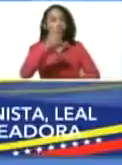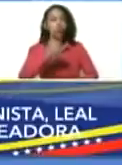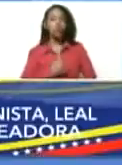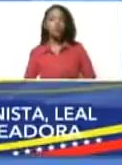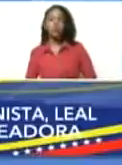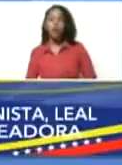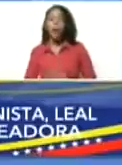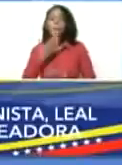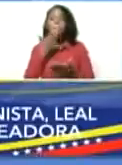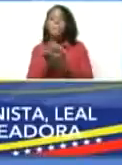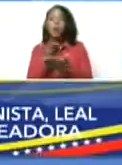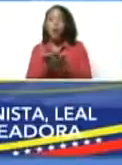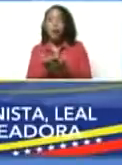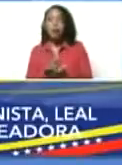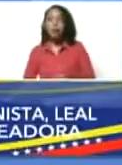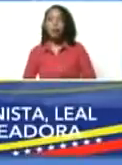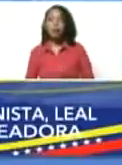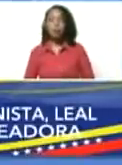propuesto,